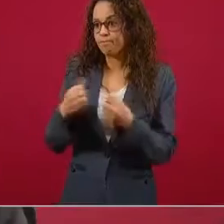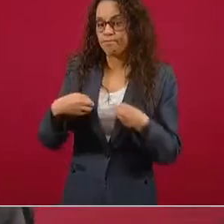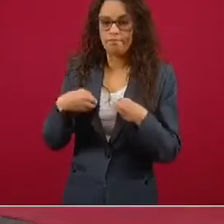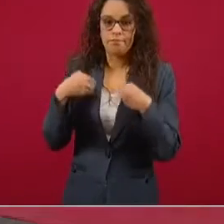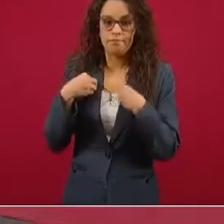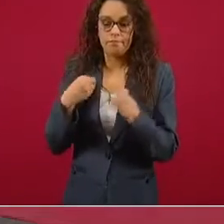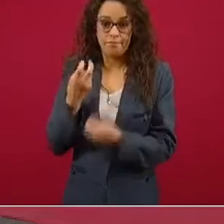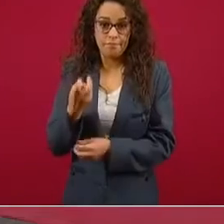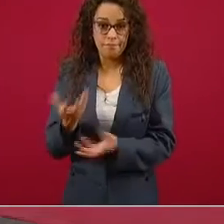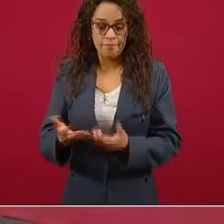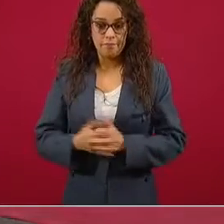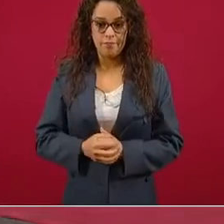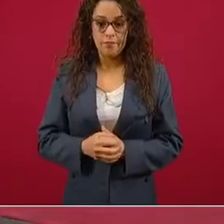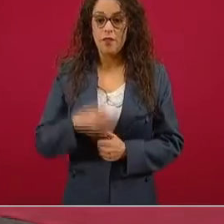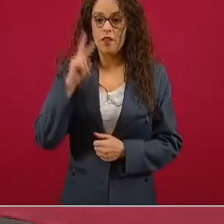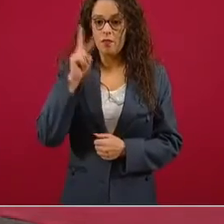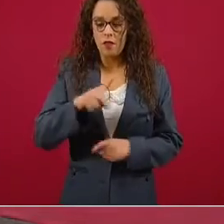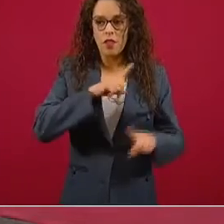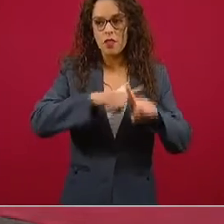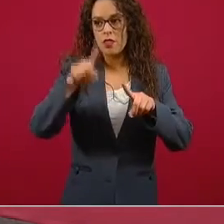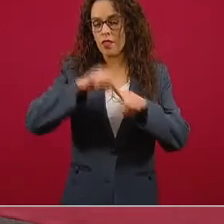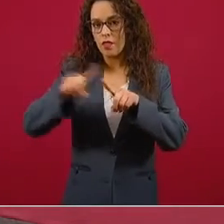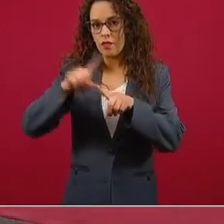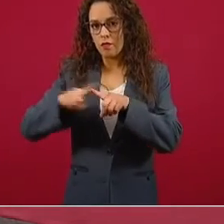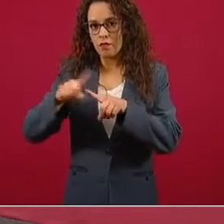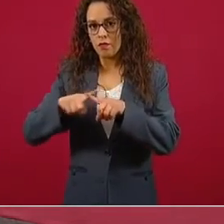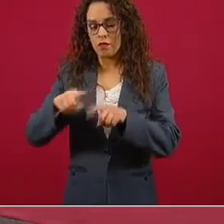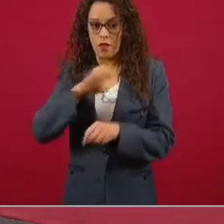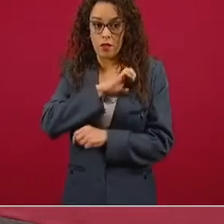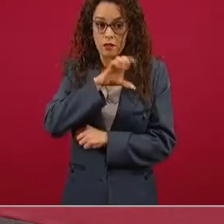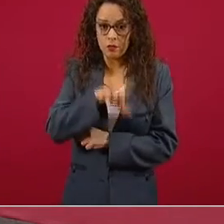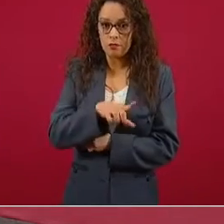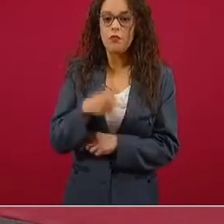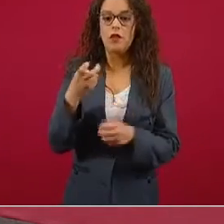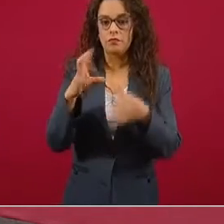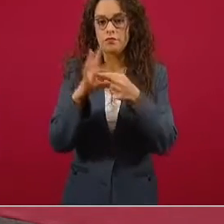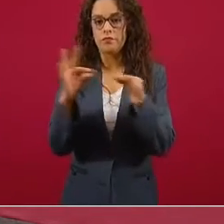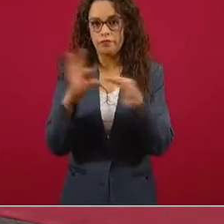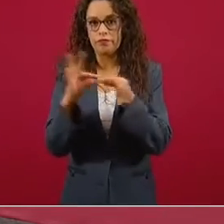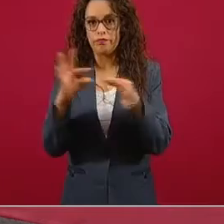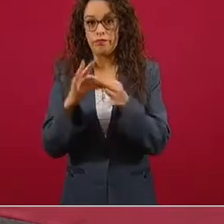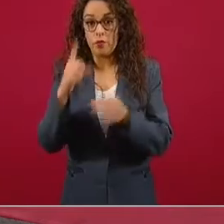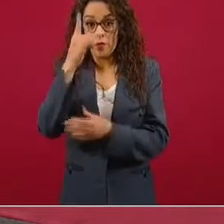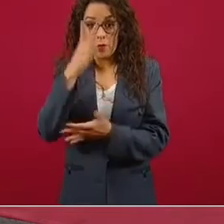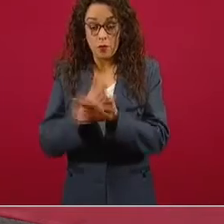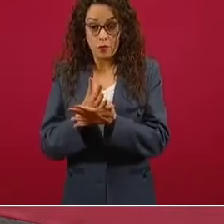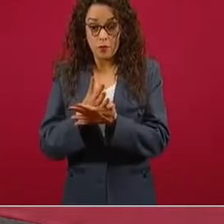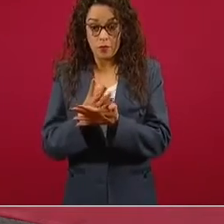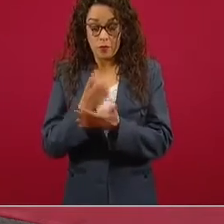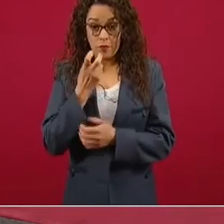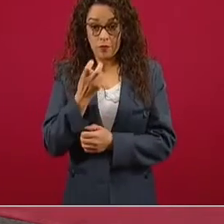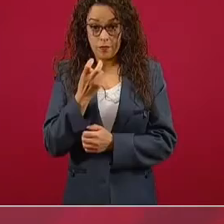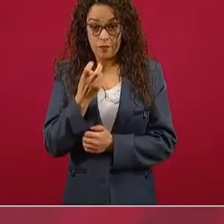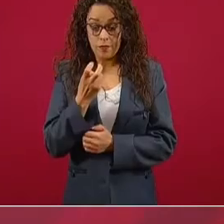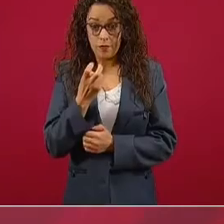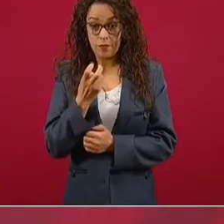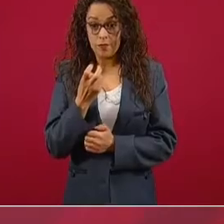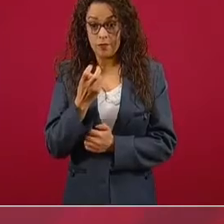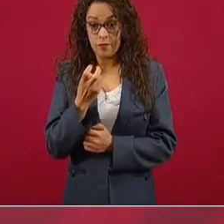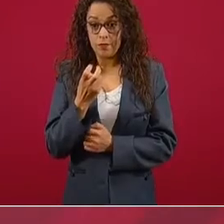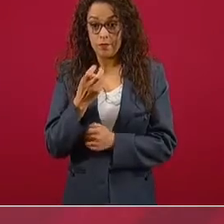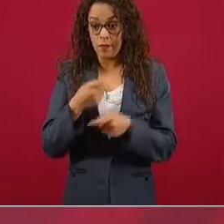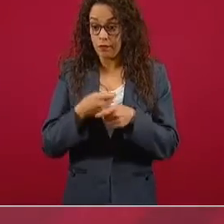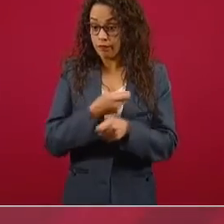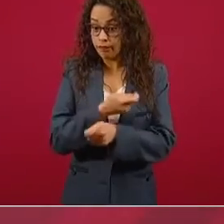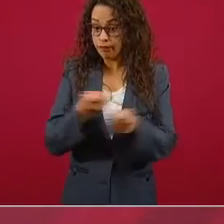hablado con todos los especialistas al respecto. Y el abasto no es el único elemento que se debe